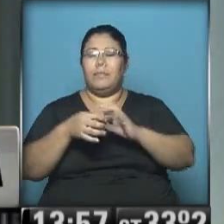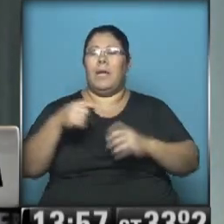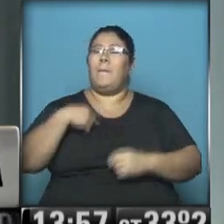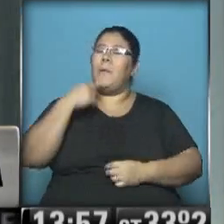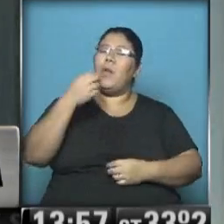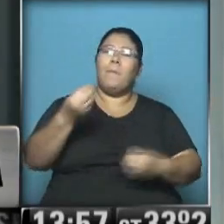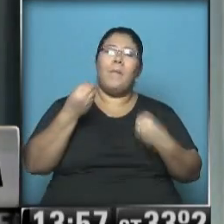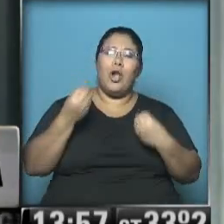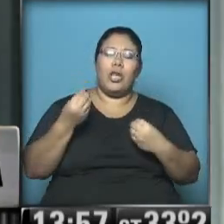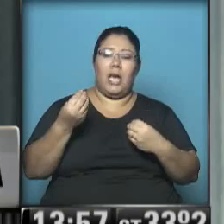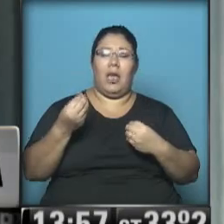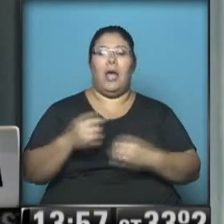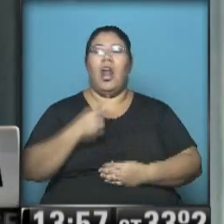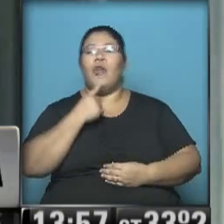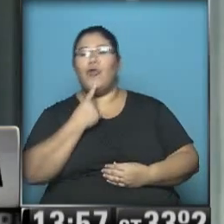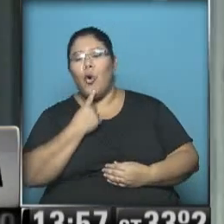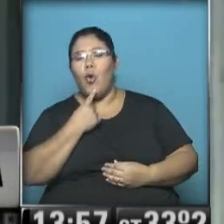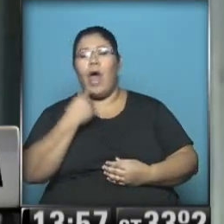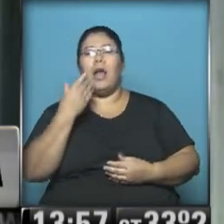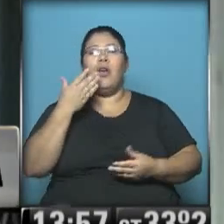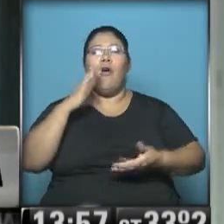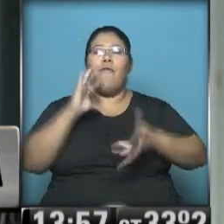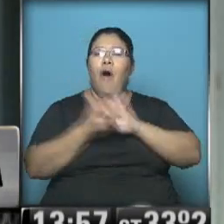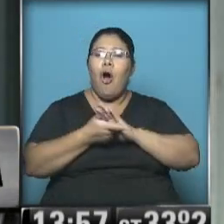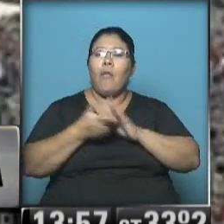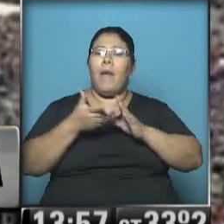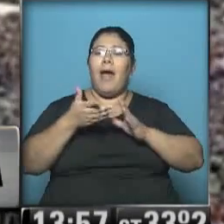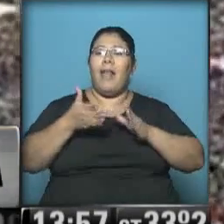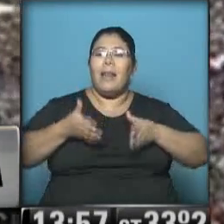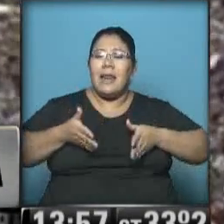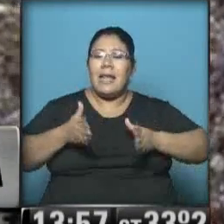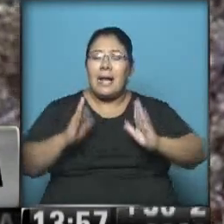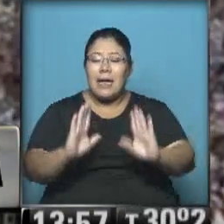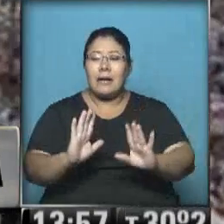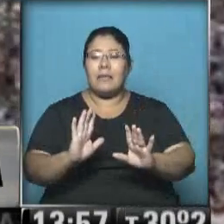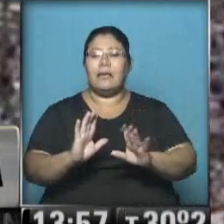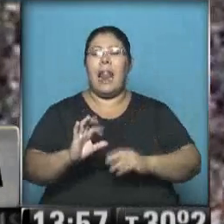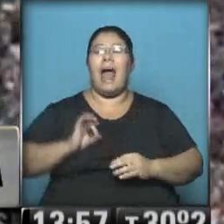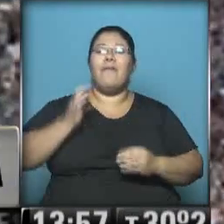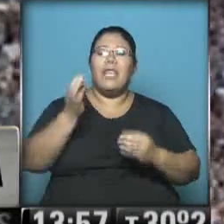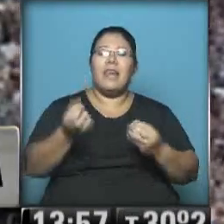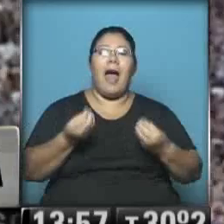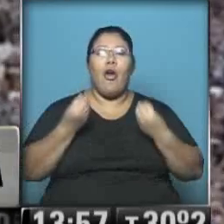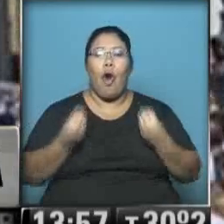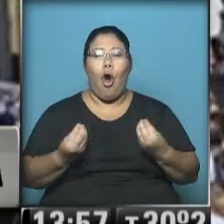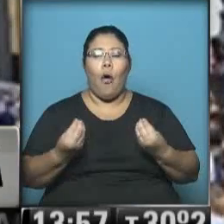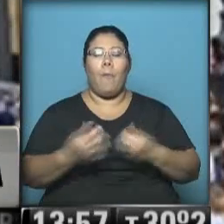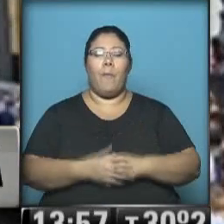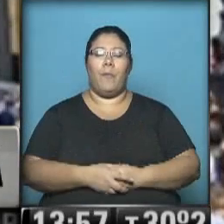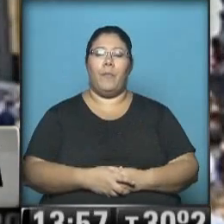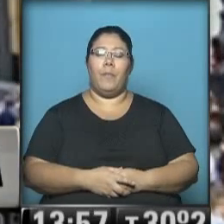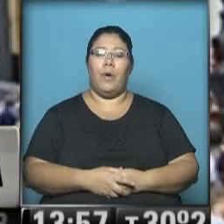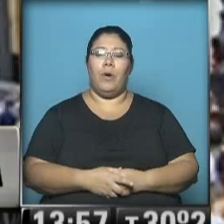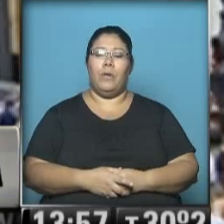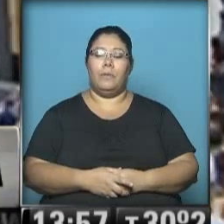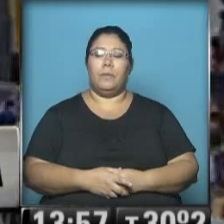recorrido, sus dudas, los errores que hizo también, los puntos de fuerza en su vida. En un paese